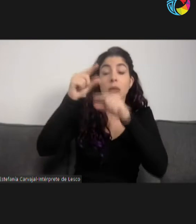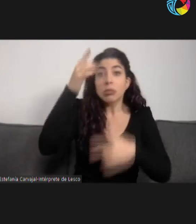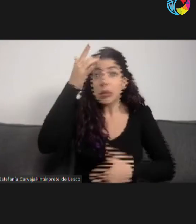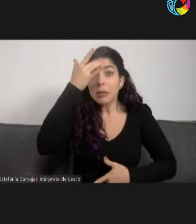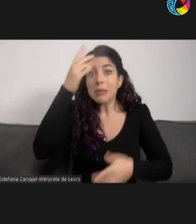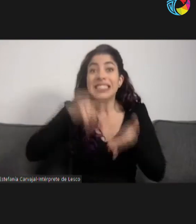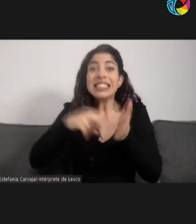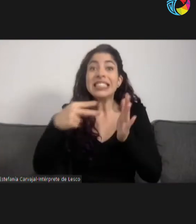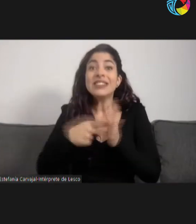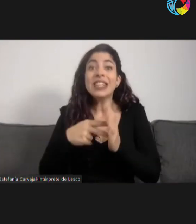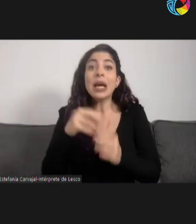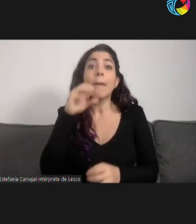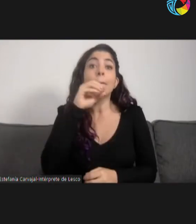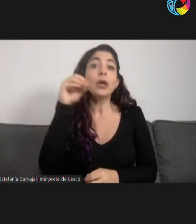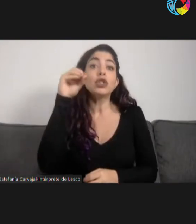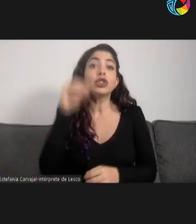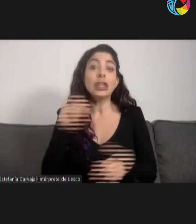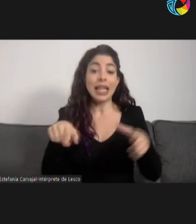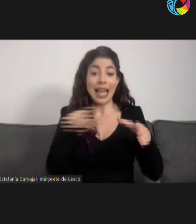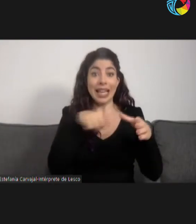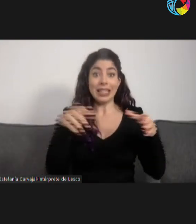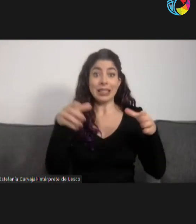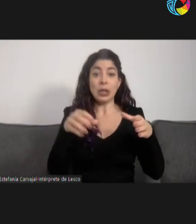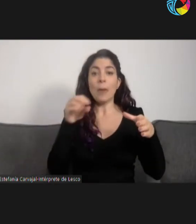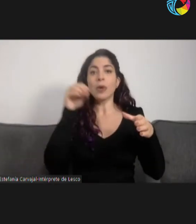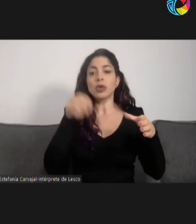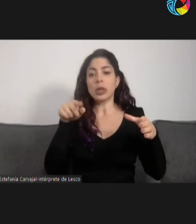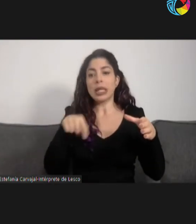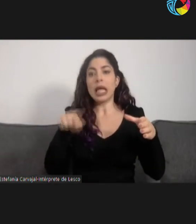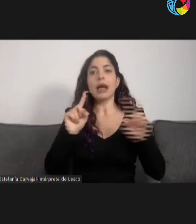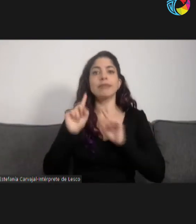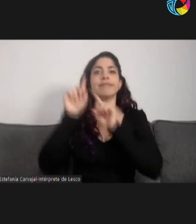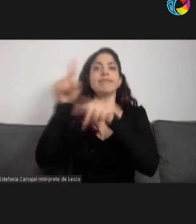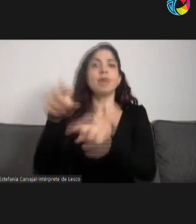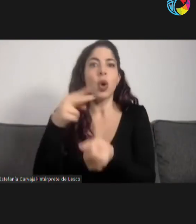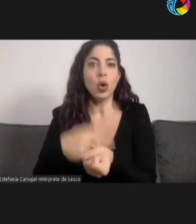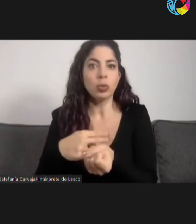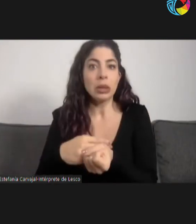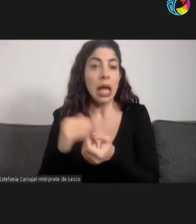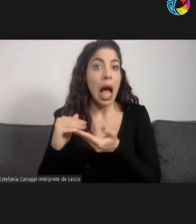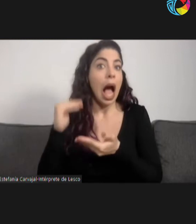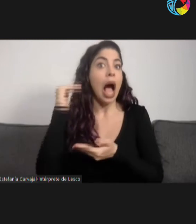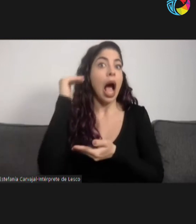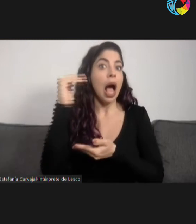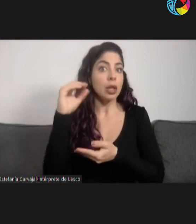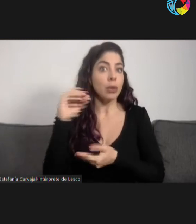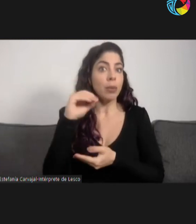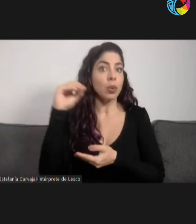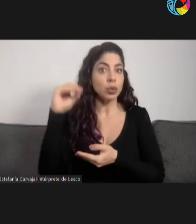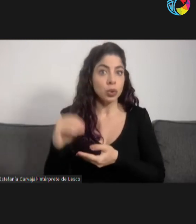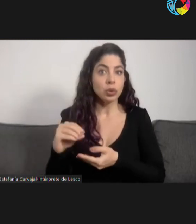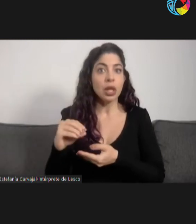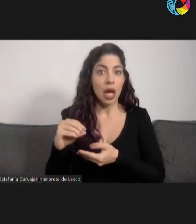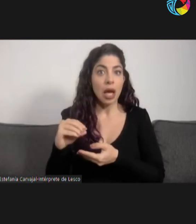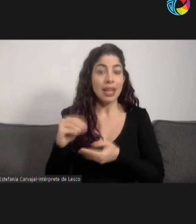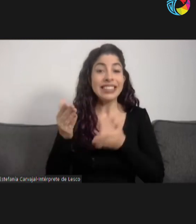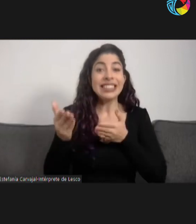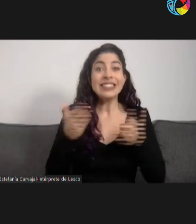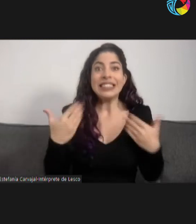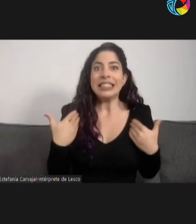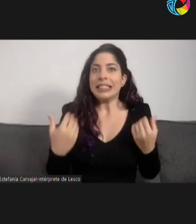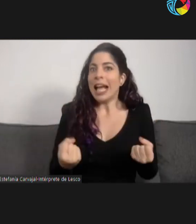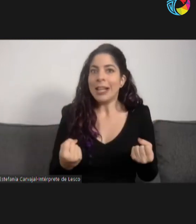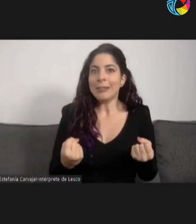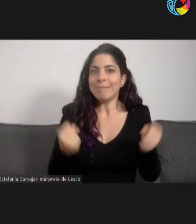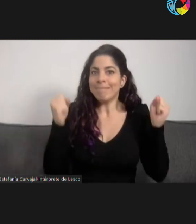un porcentaje de ellos va a llegar a los servicios de salud. Y es un porcentaje alto, es un porcentaje que los servicios de salud no pueden tener